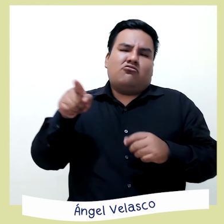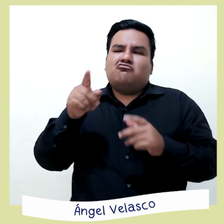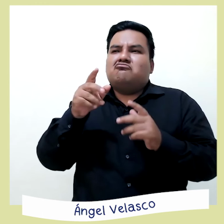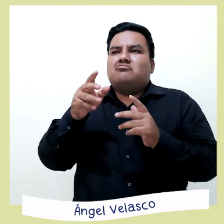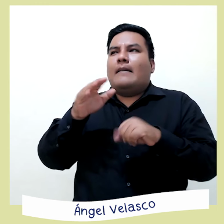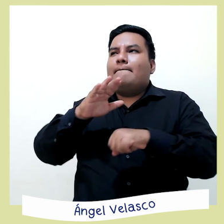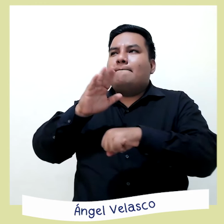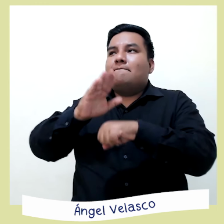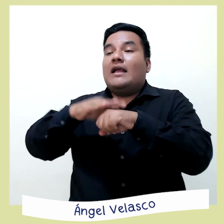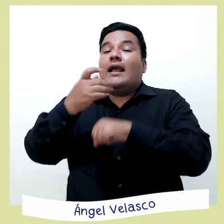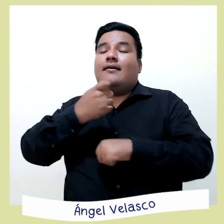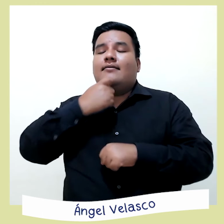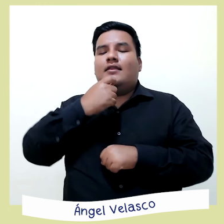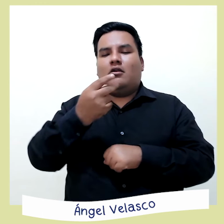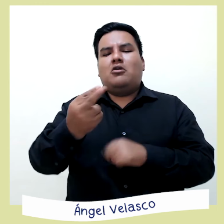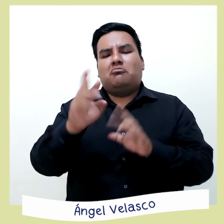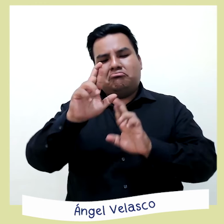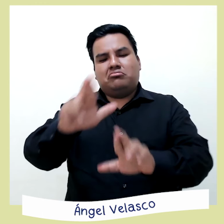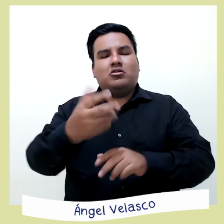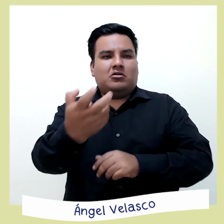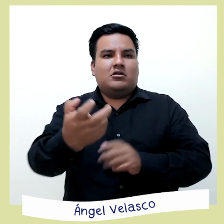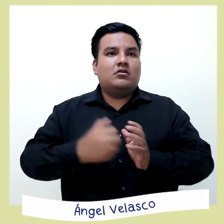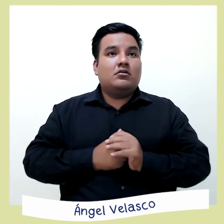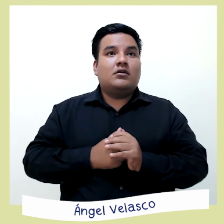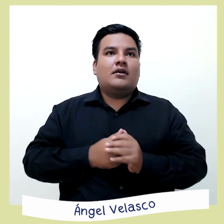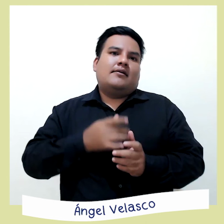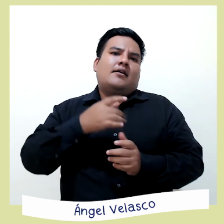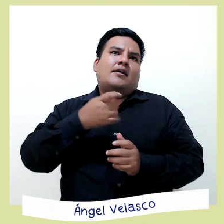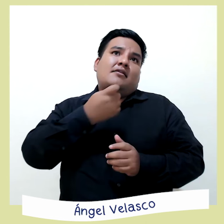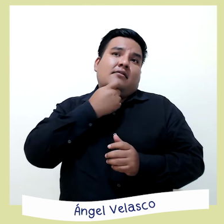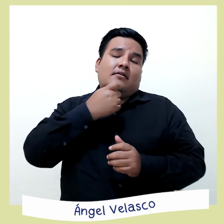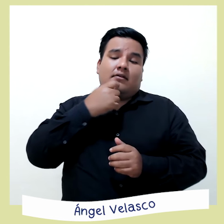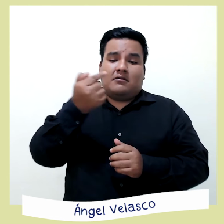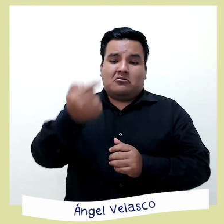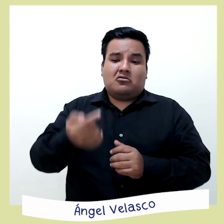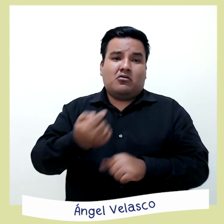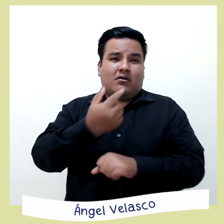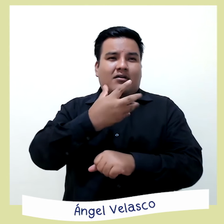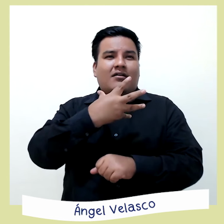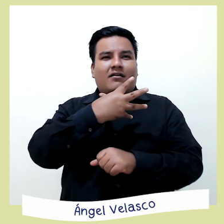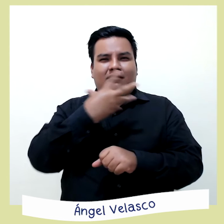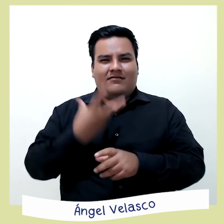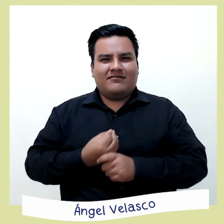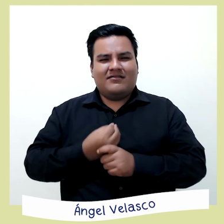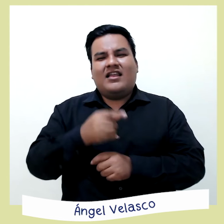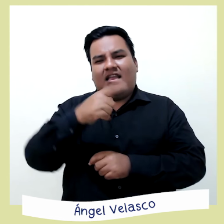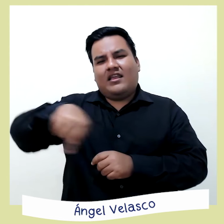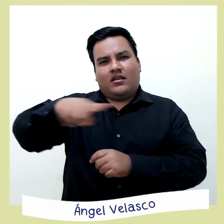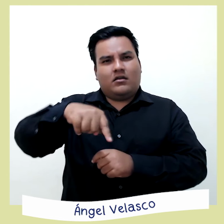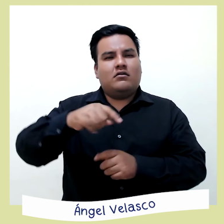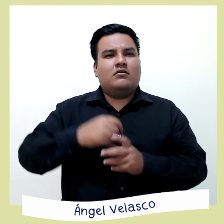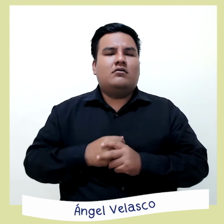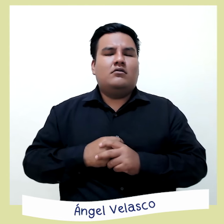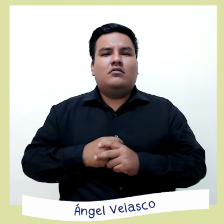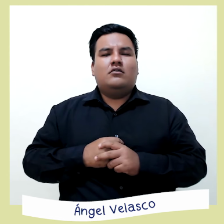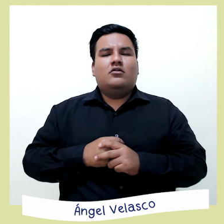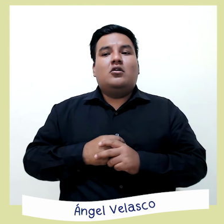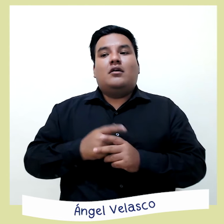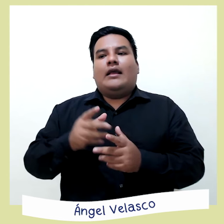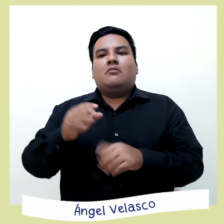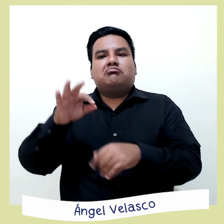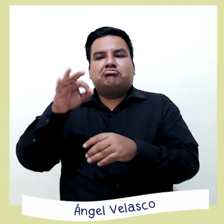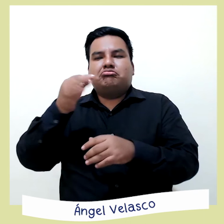identidad de género. Actualmente se ha luchado porque esa identidad de género se reconozca desde las infancias, y hay todo